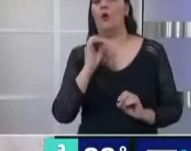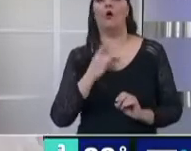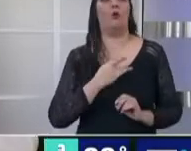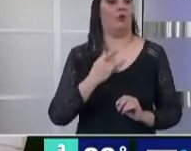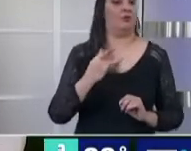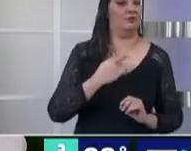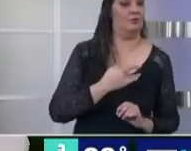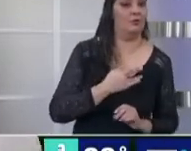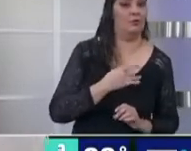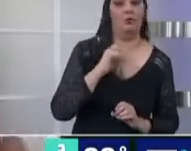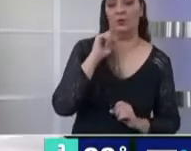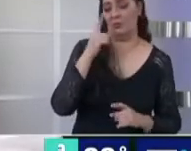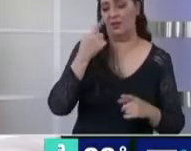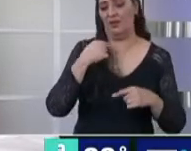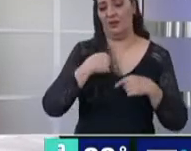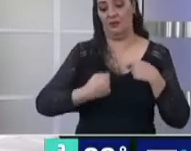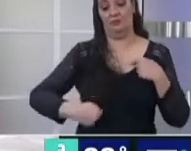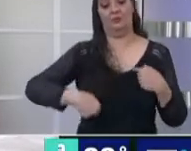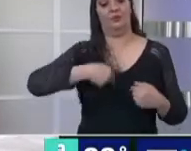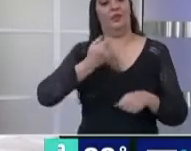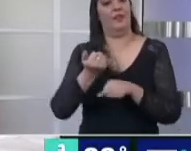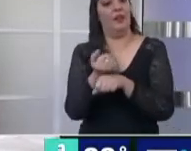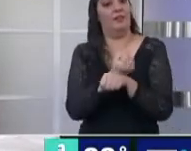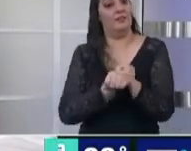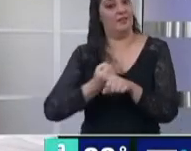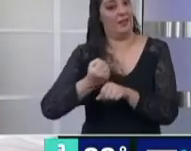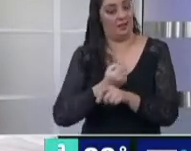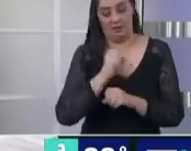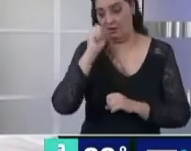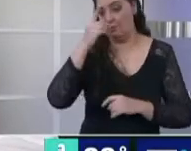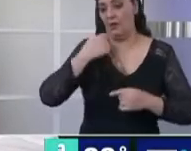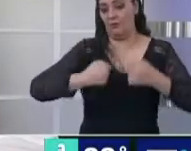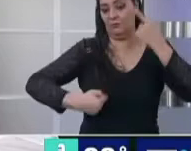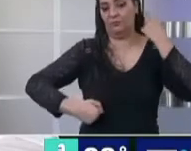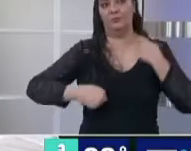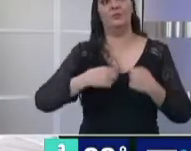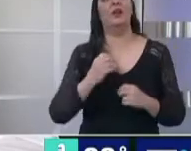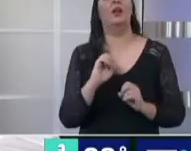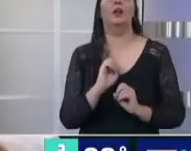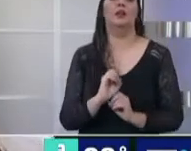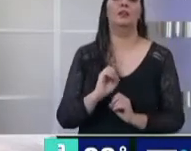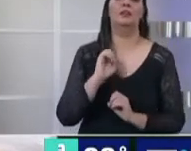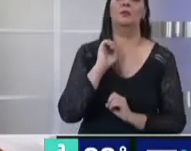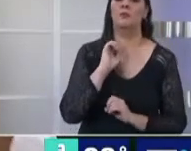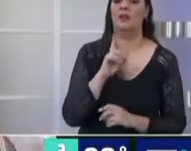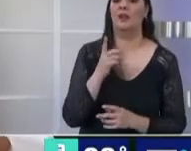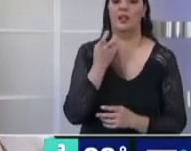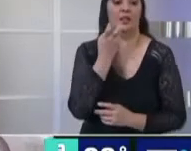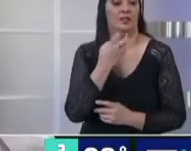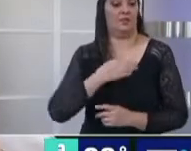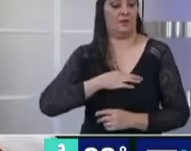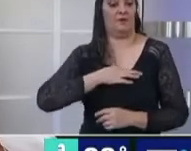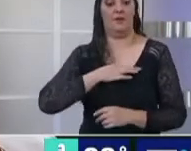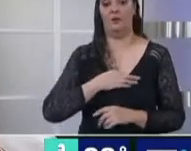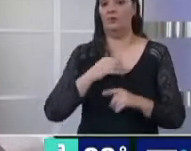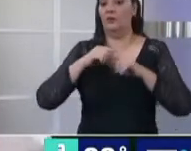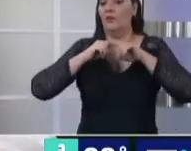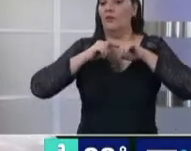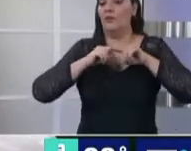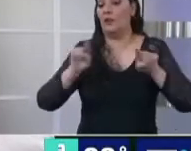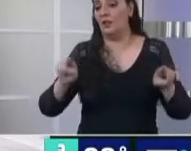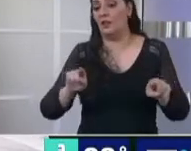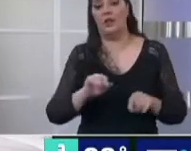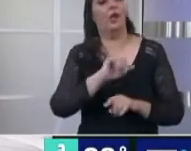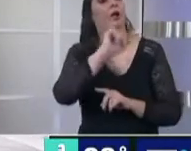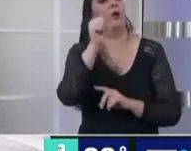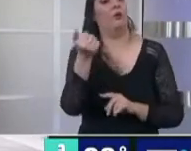afecta la circulación sanguínea ocasionando microtrombosis. es un virus muy diferente a otros